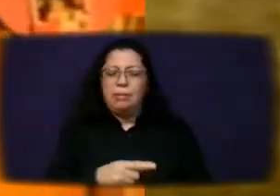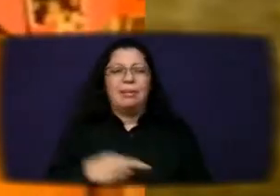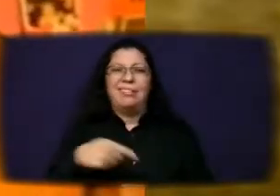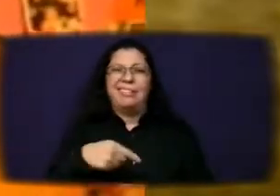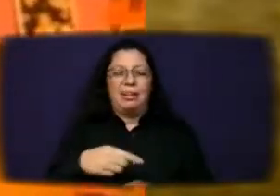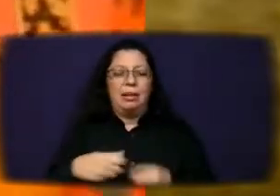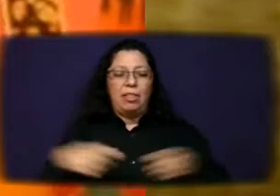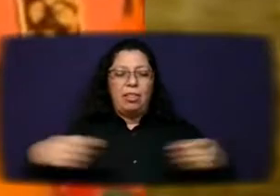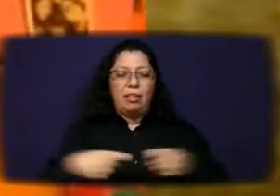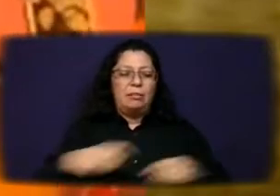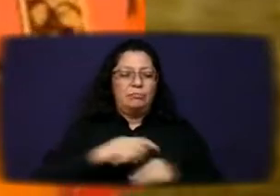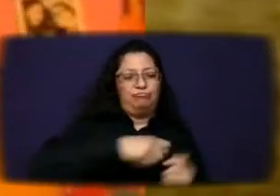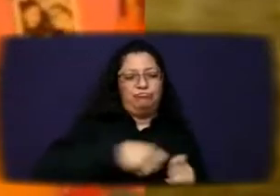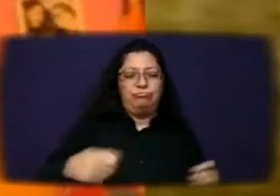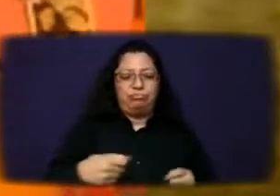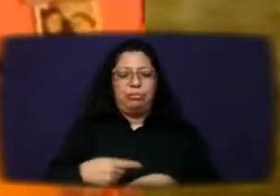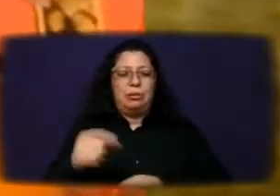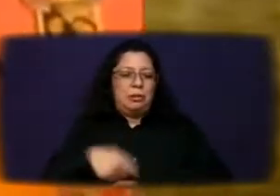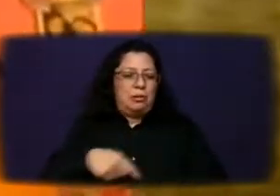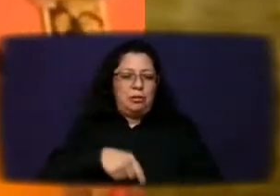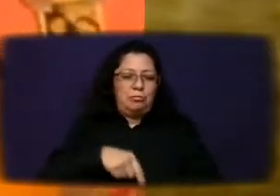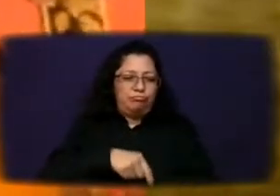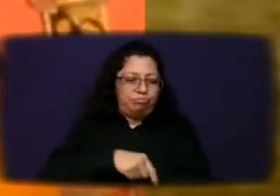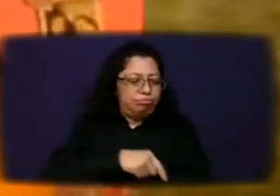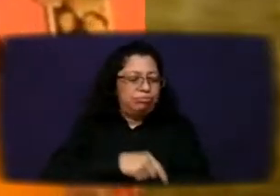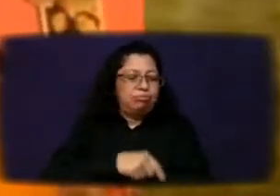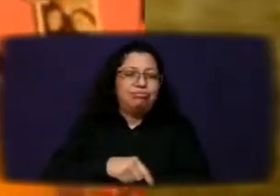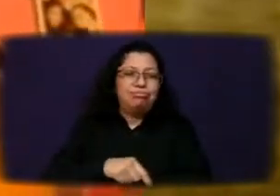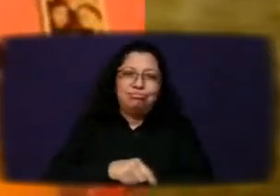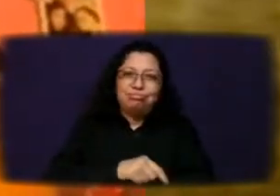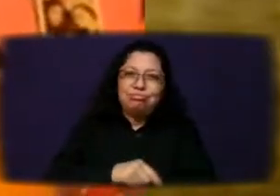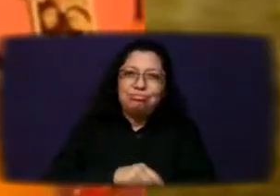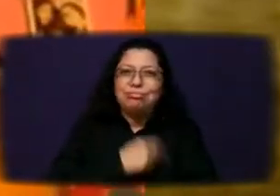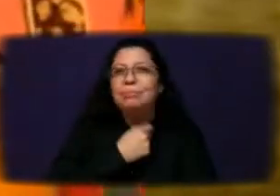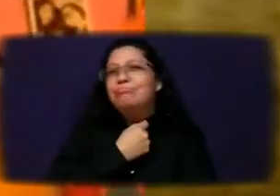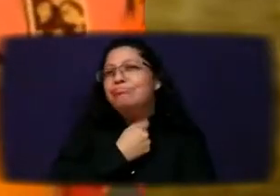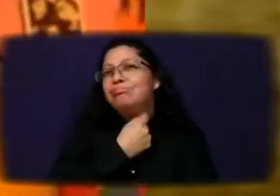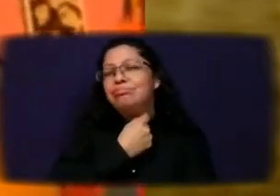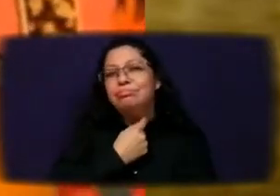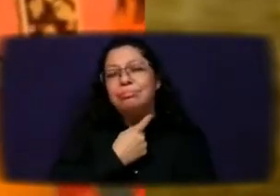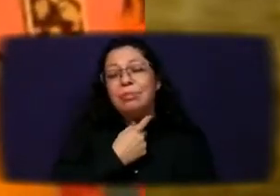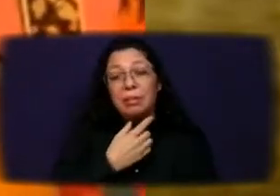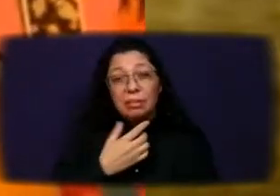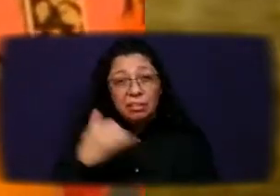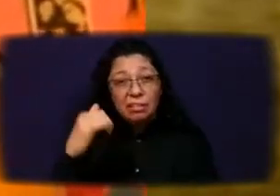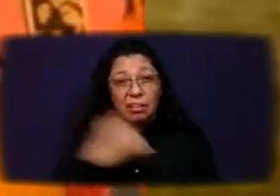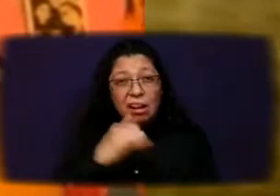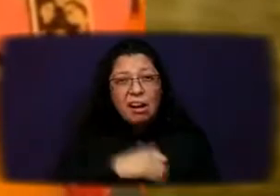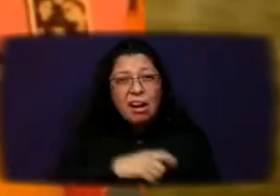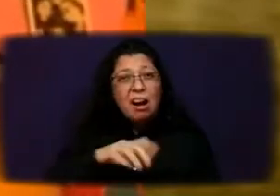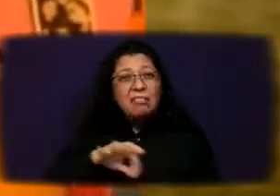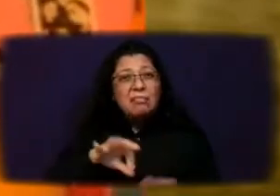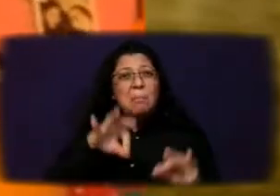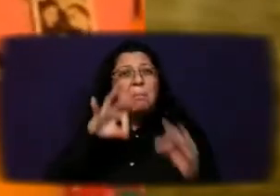la aguja. Estoy sorprendida con los detalles en las tres plumas en su cuello.